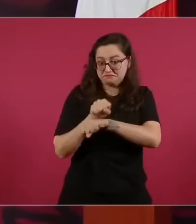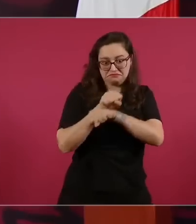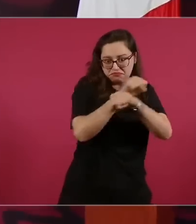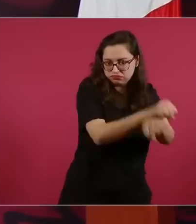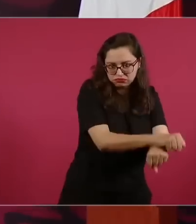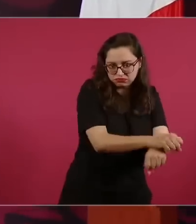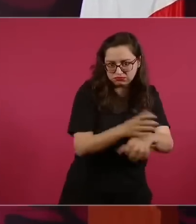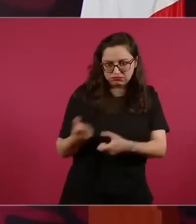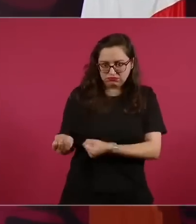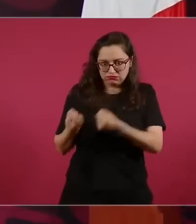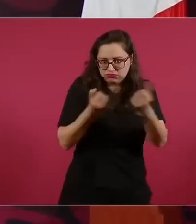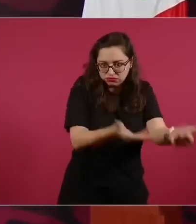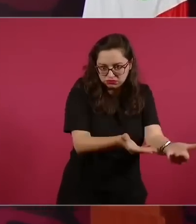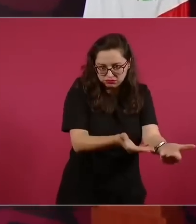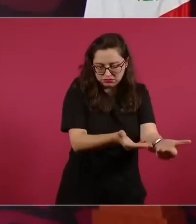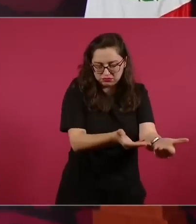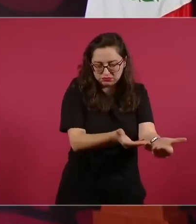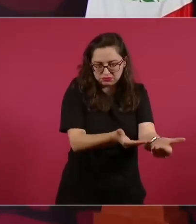y que